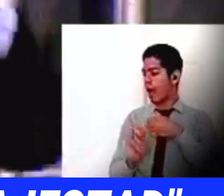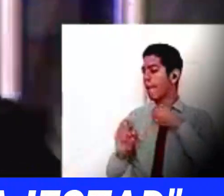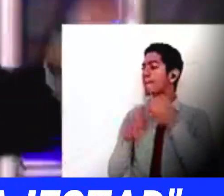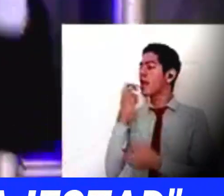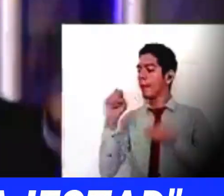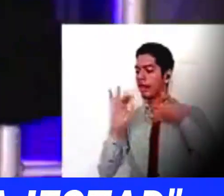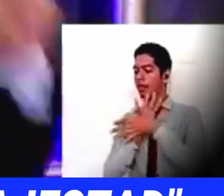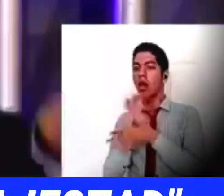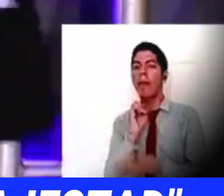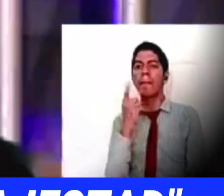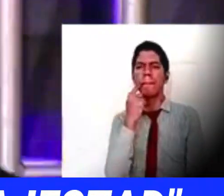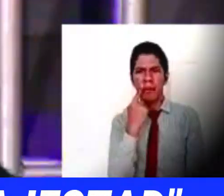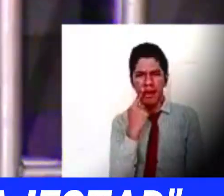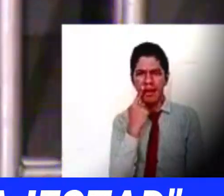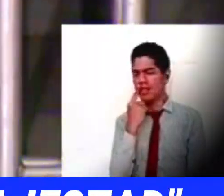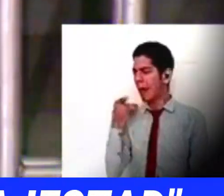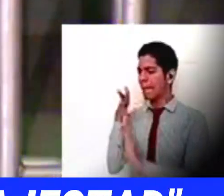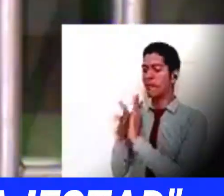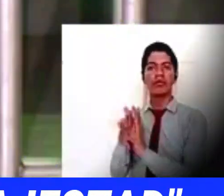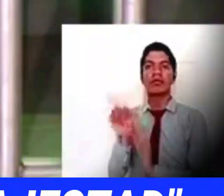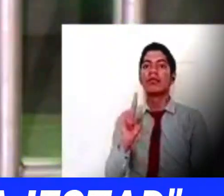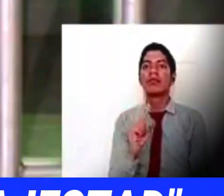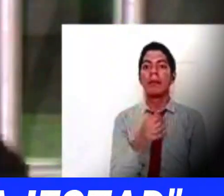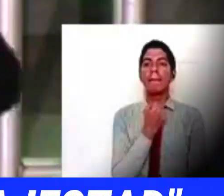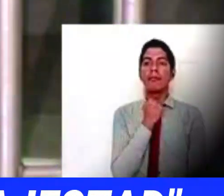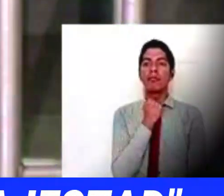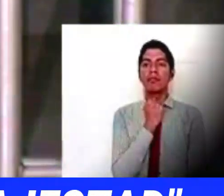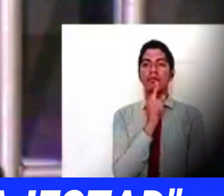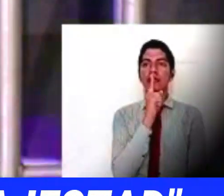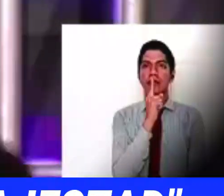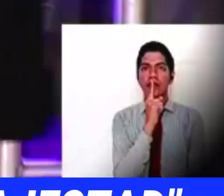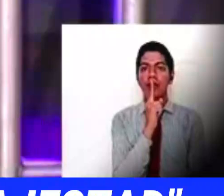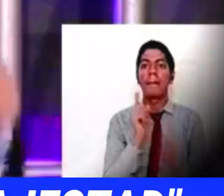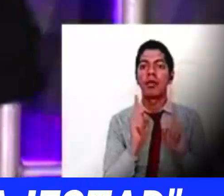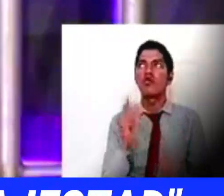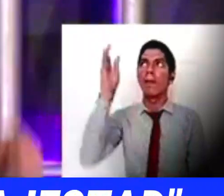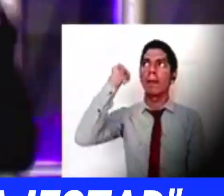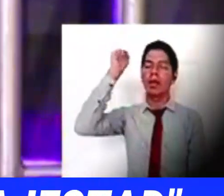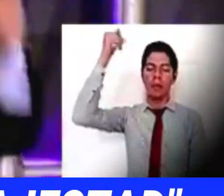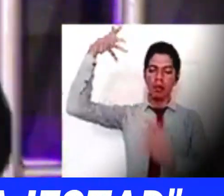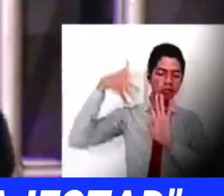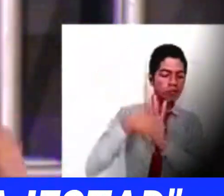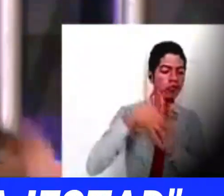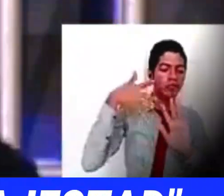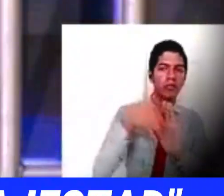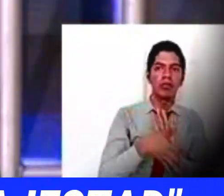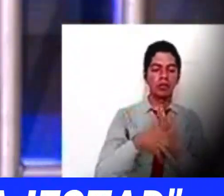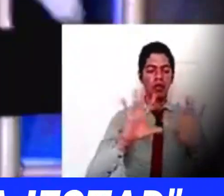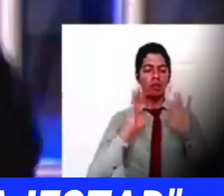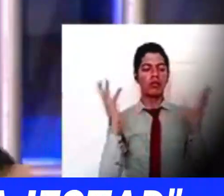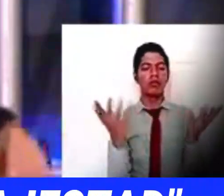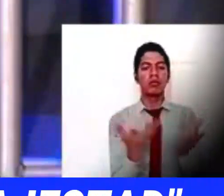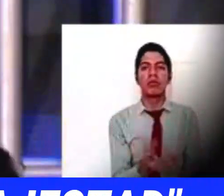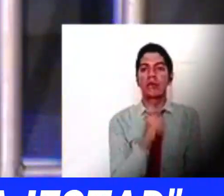padre tuvo que quedarse callado, pero habló Dios. Y cuando Dios habla, la tierra tiene que silenciarse. Y en esta